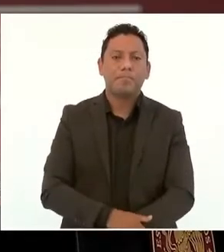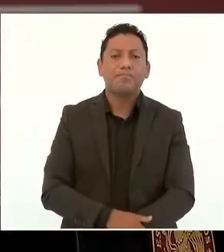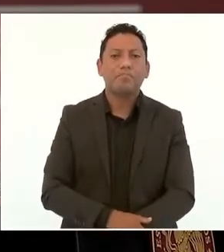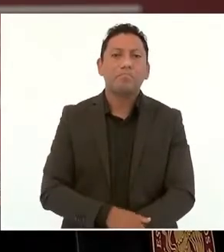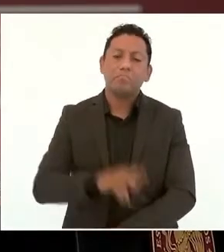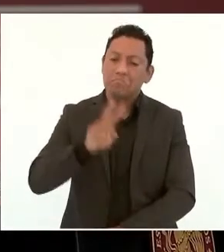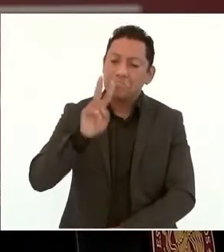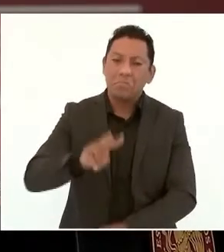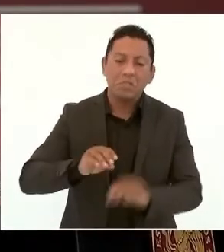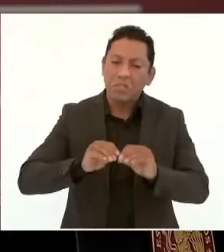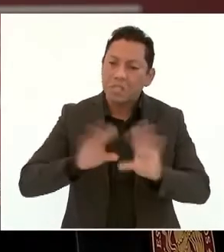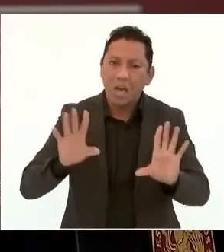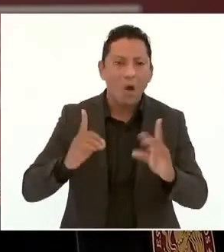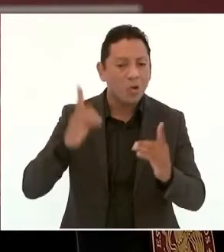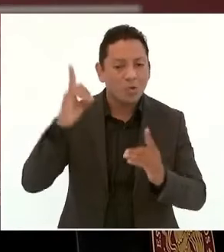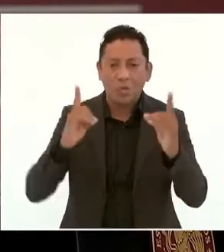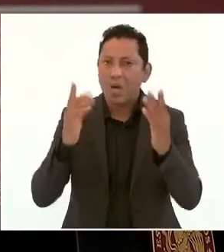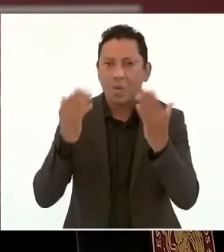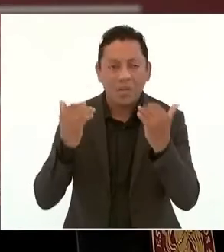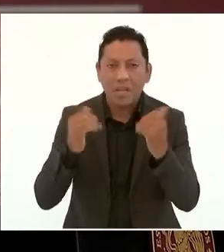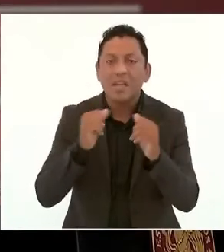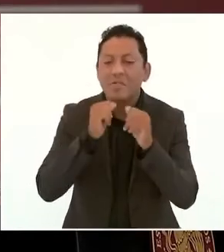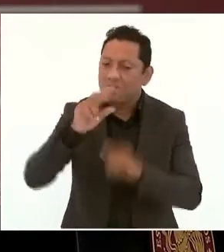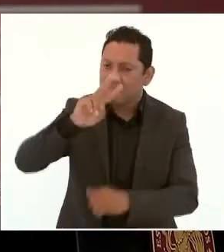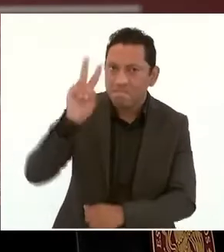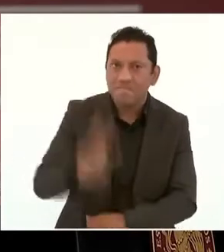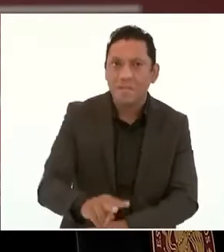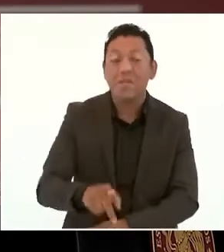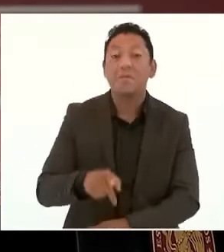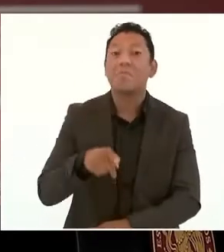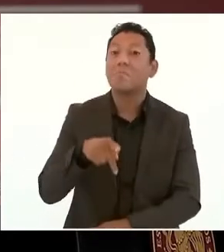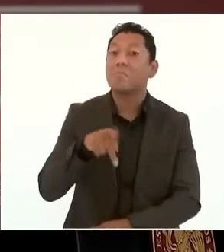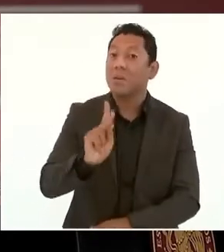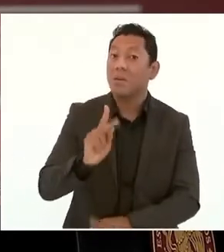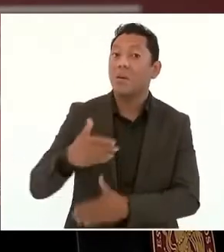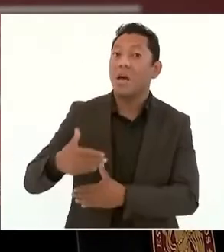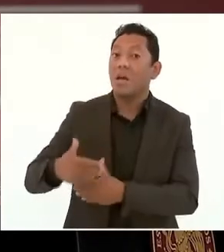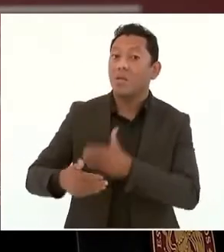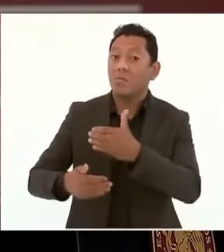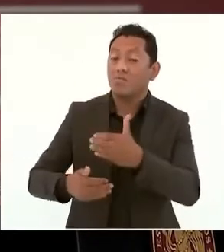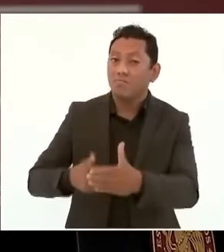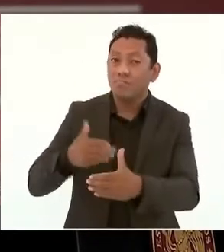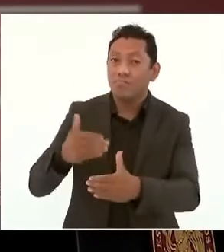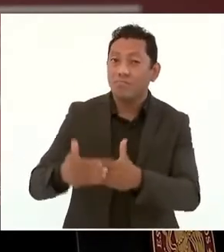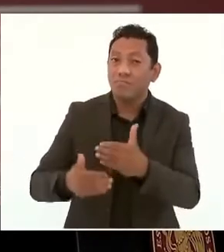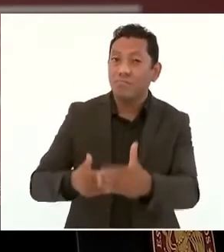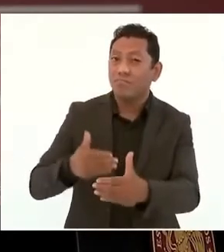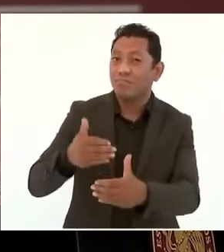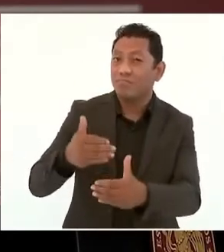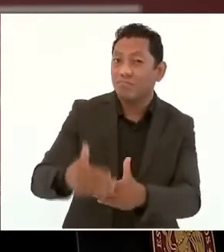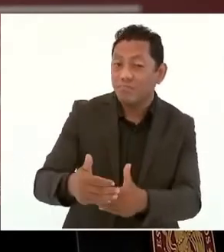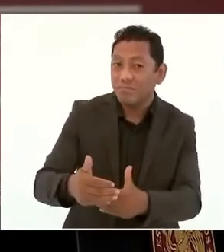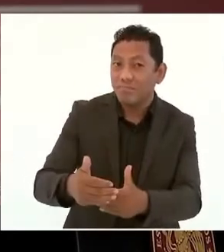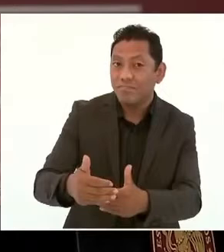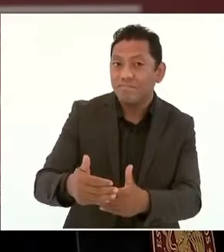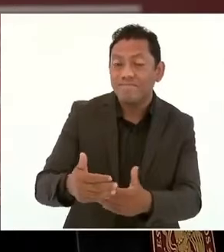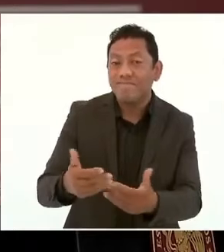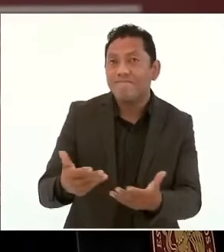sin duda, pero es un proceso